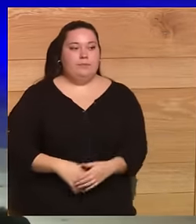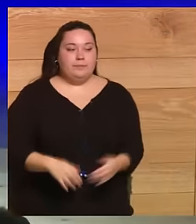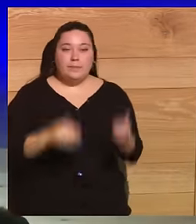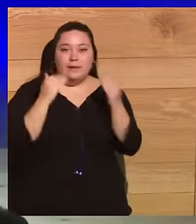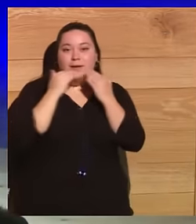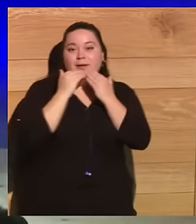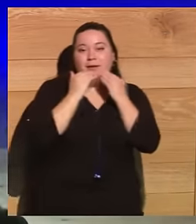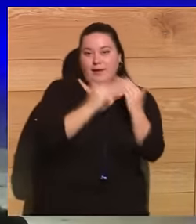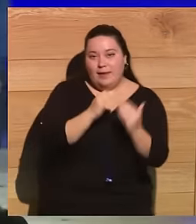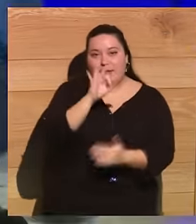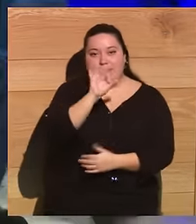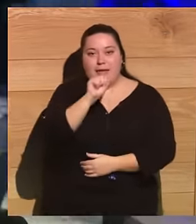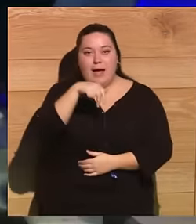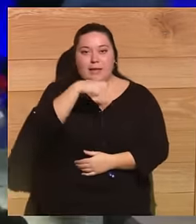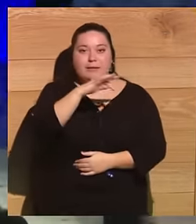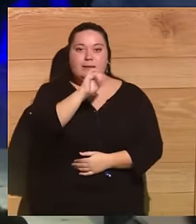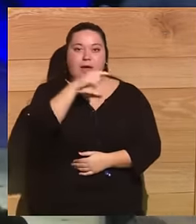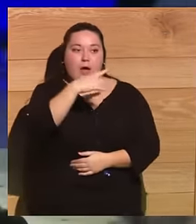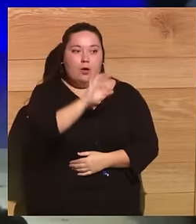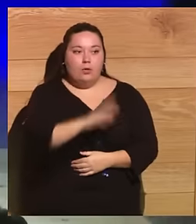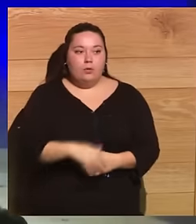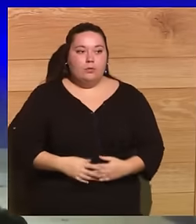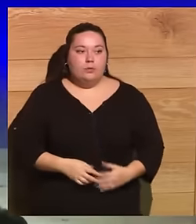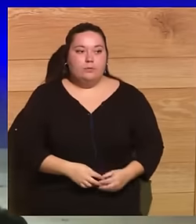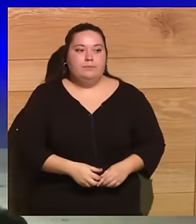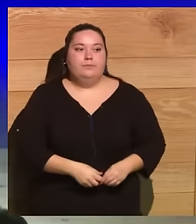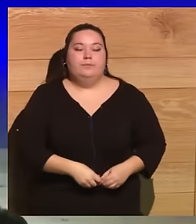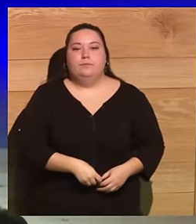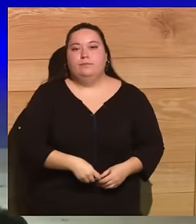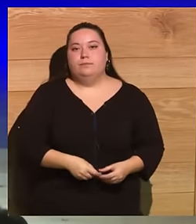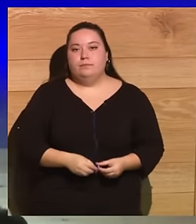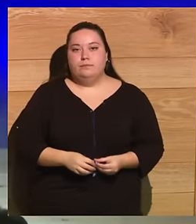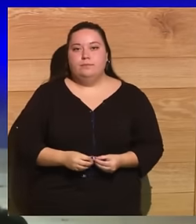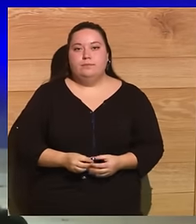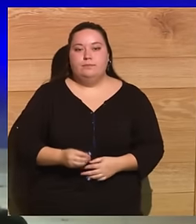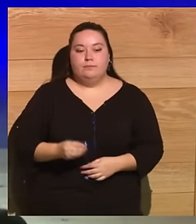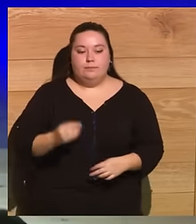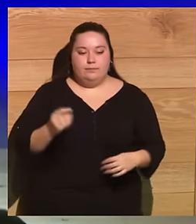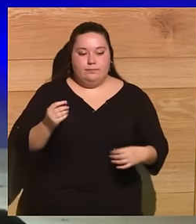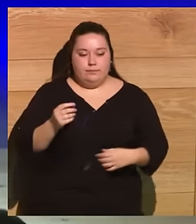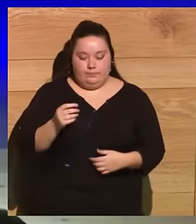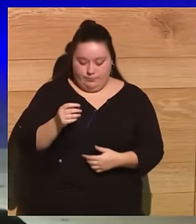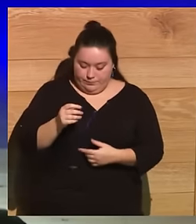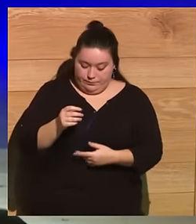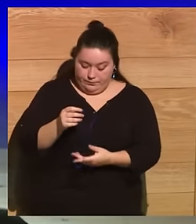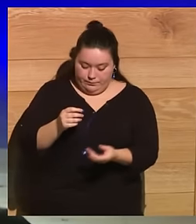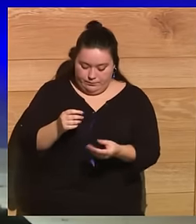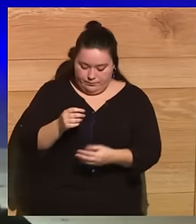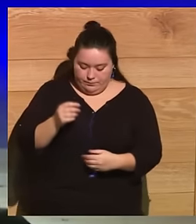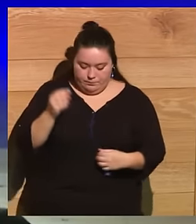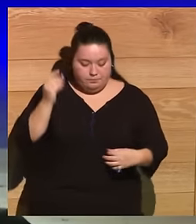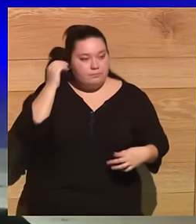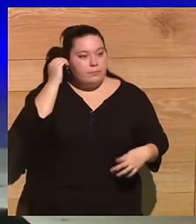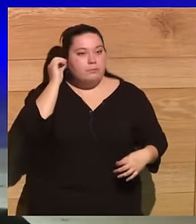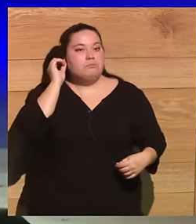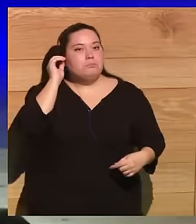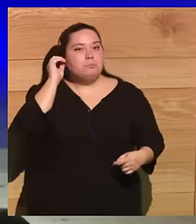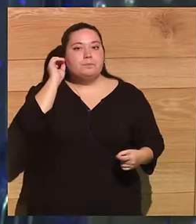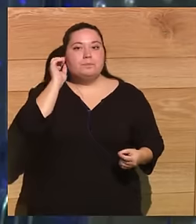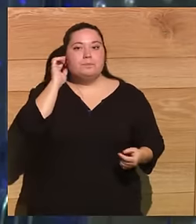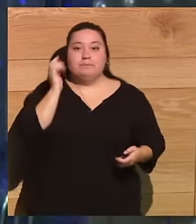Bueno, gracias, Santiago. So this is a series of introduction. Bueno, esta es una